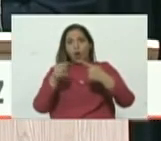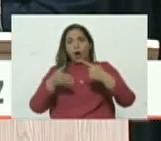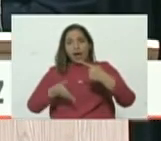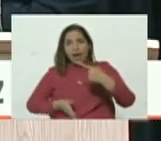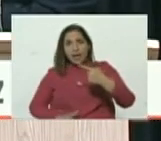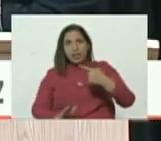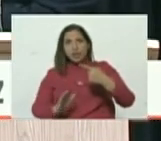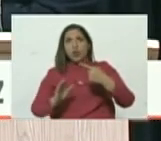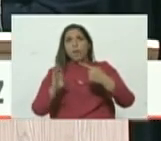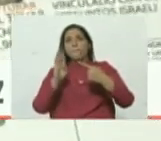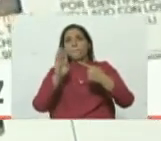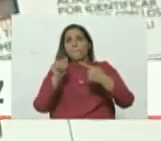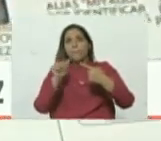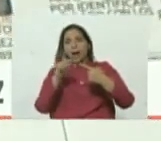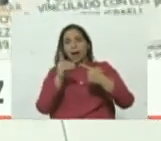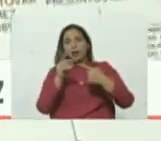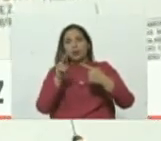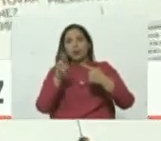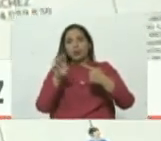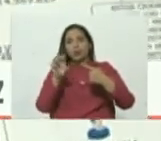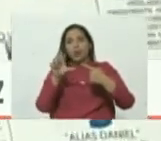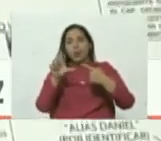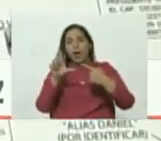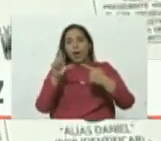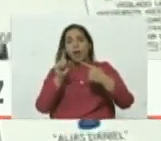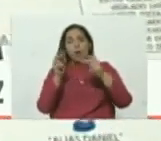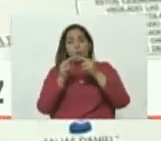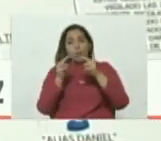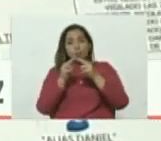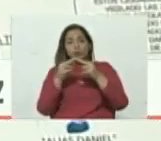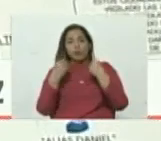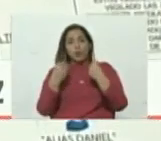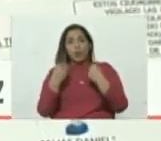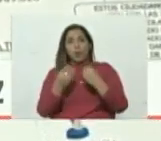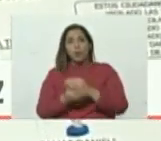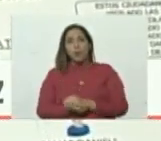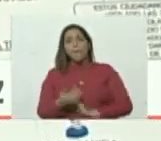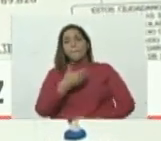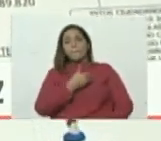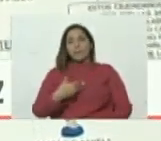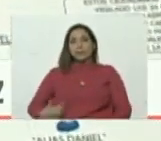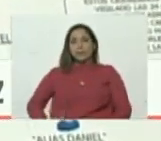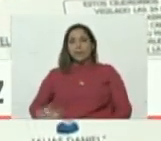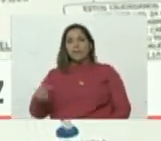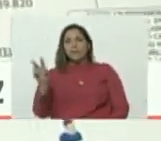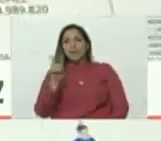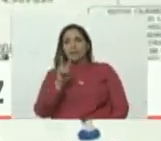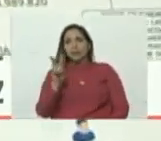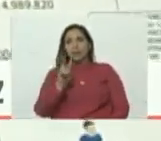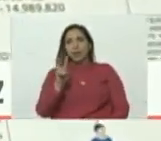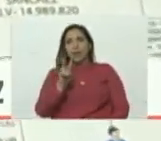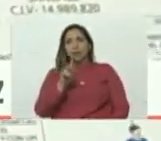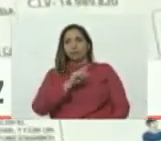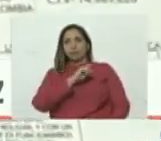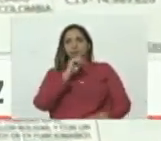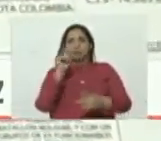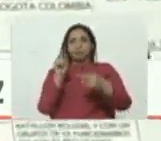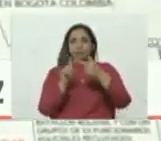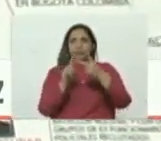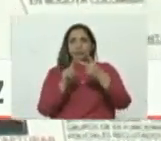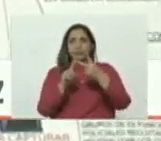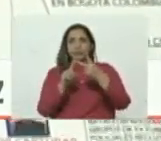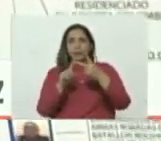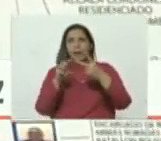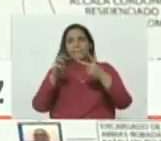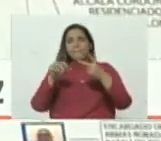Baduel, porque él quiere poner a su papito de presidente de Venezuela, y alias